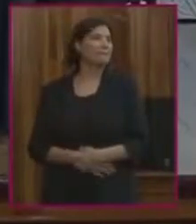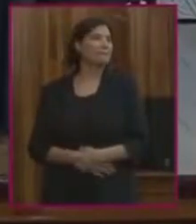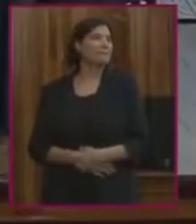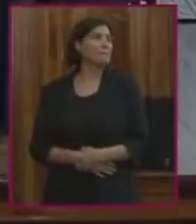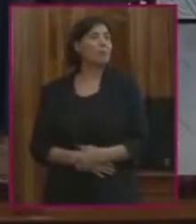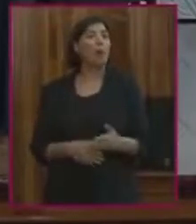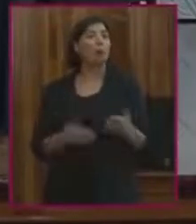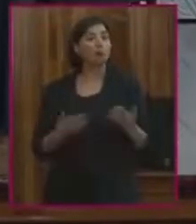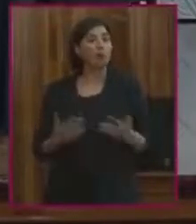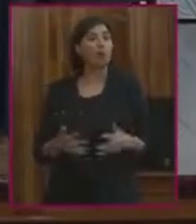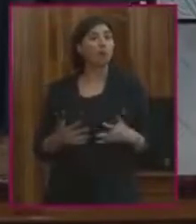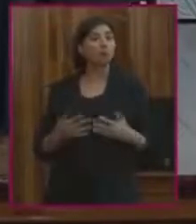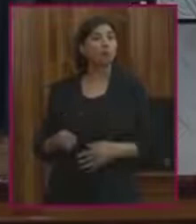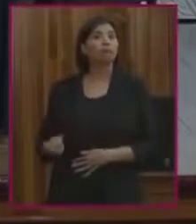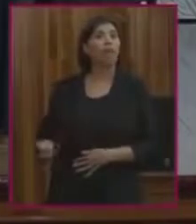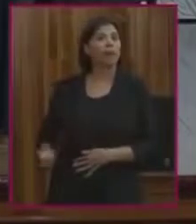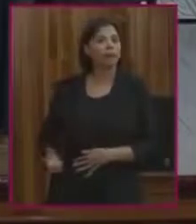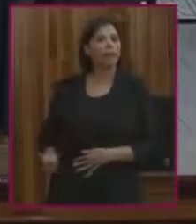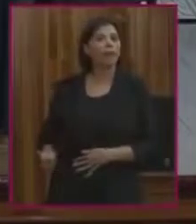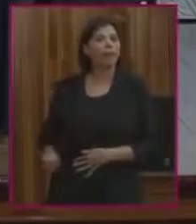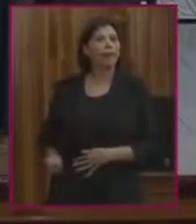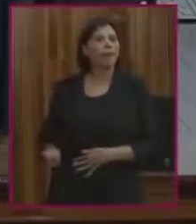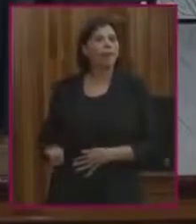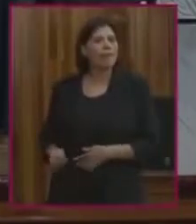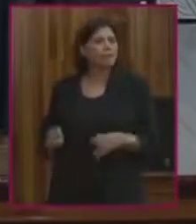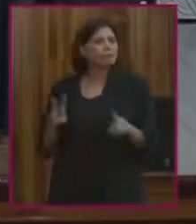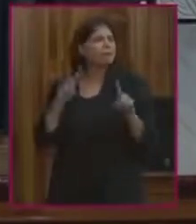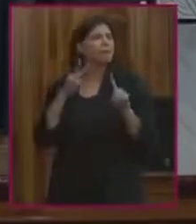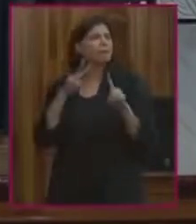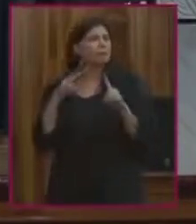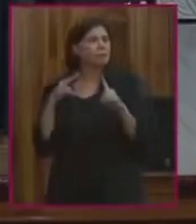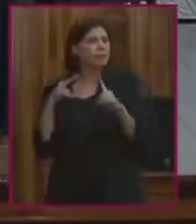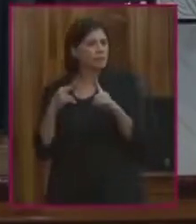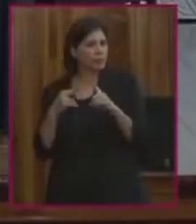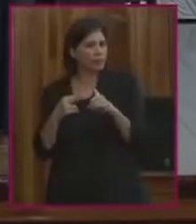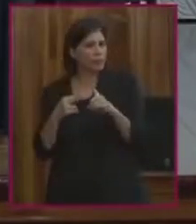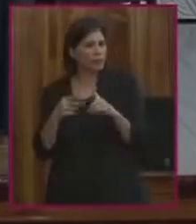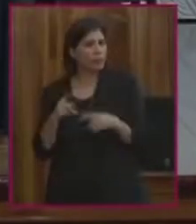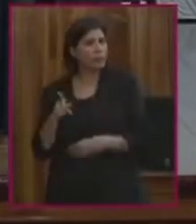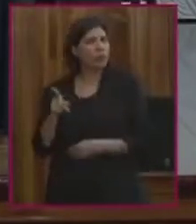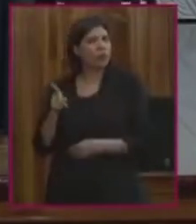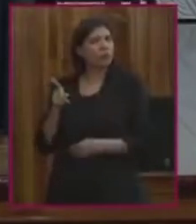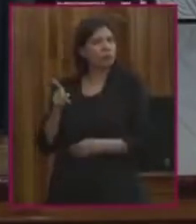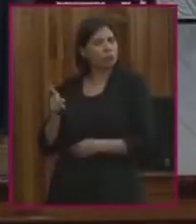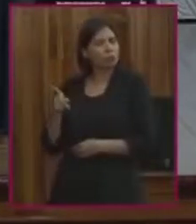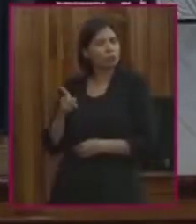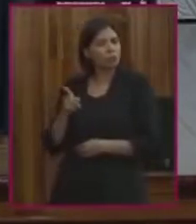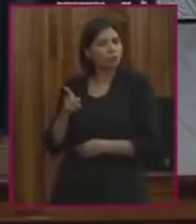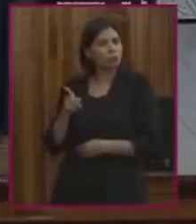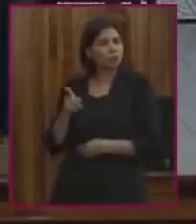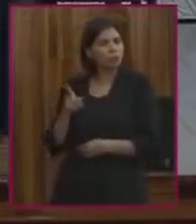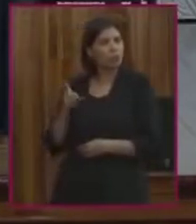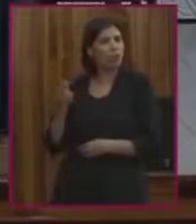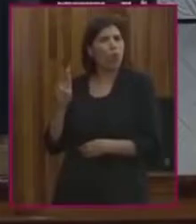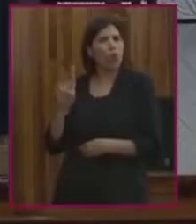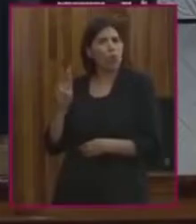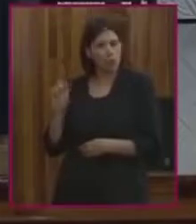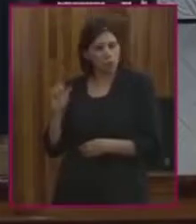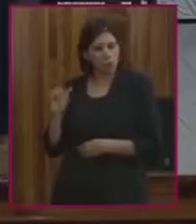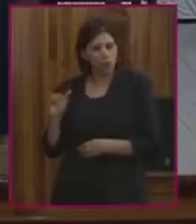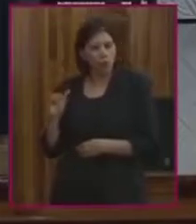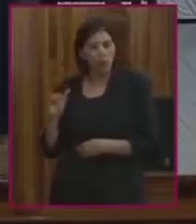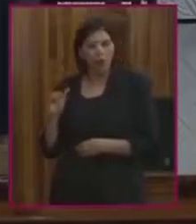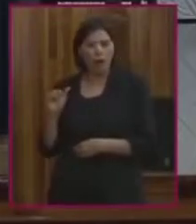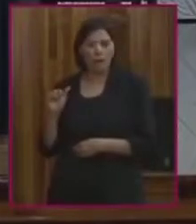Pues qué interesante, sí, esta mirada que nos das, doctora Alejandra, de verdad esta relación